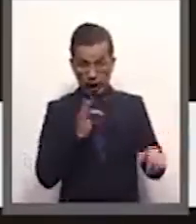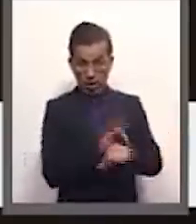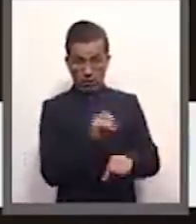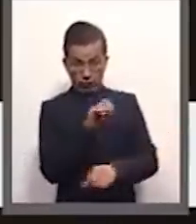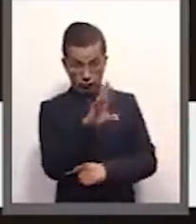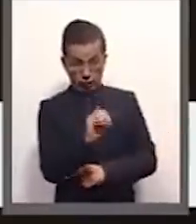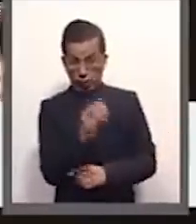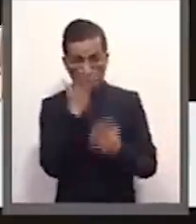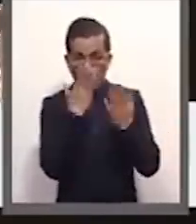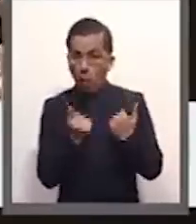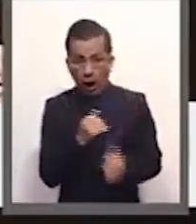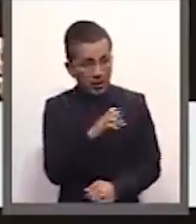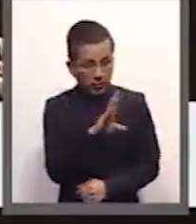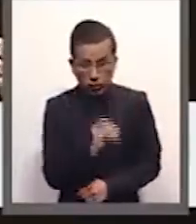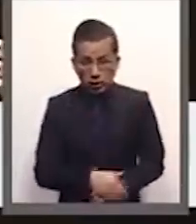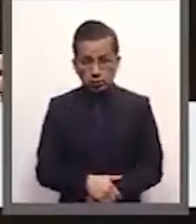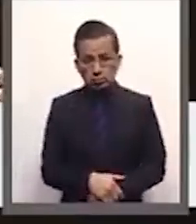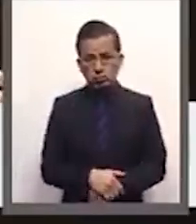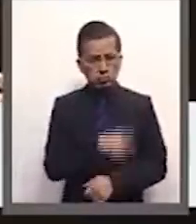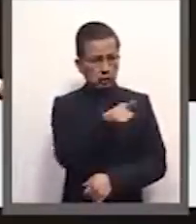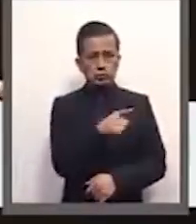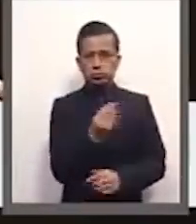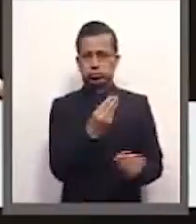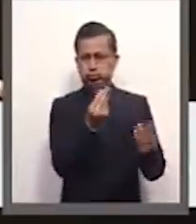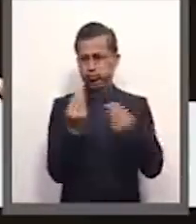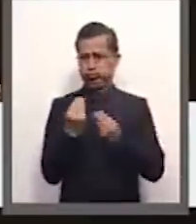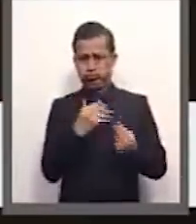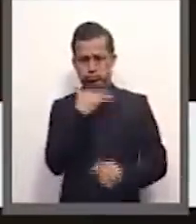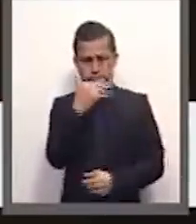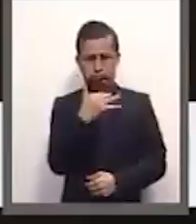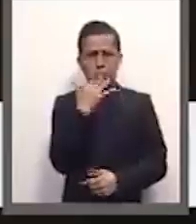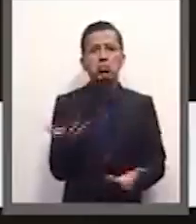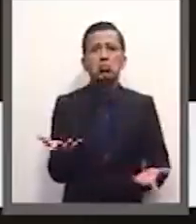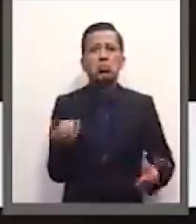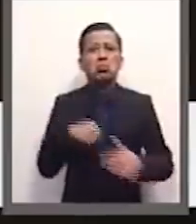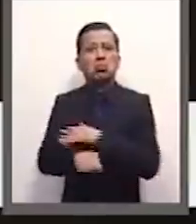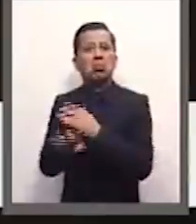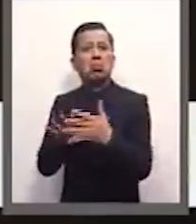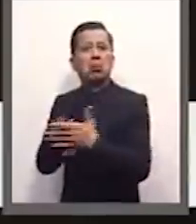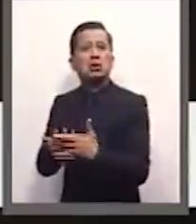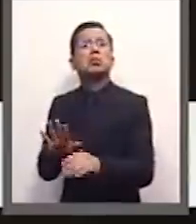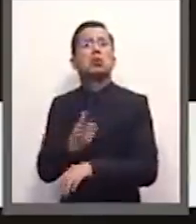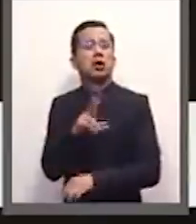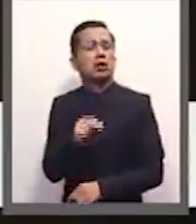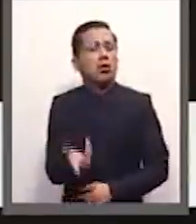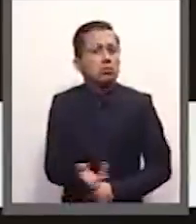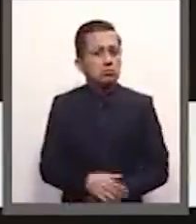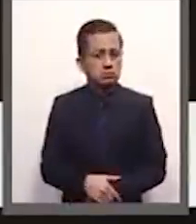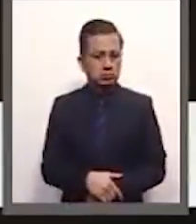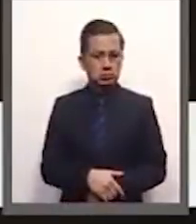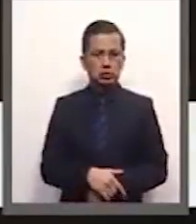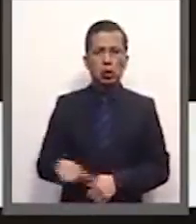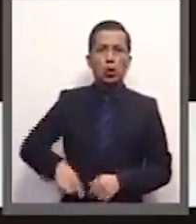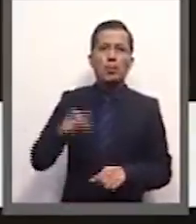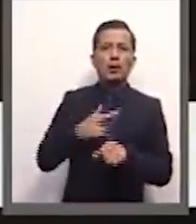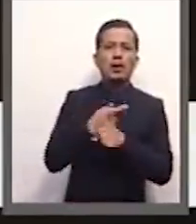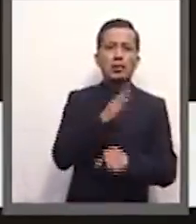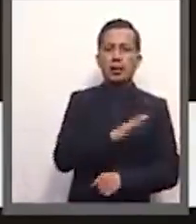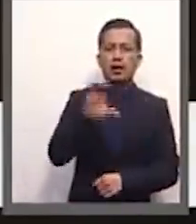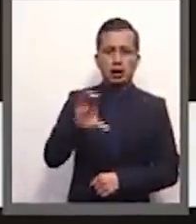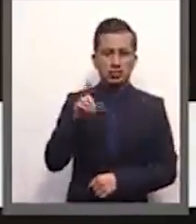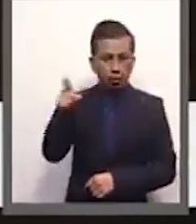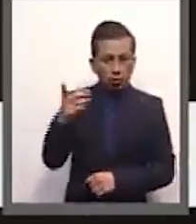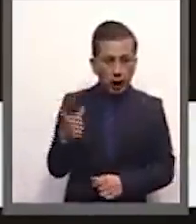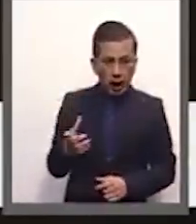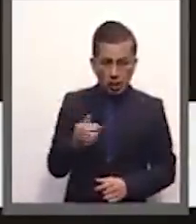sido corrupto. Les pregunto por qué no los han metido a la cárcel. El gobernador de Baja California no tiene fuero, Kiko Vega. Es